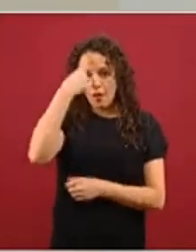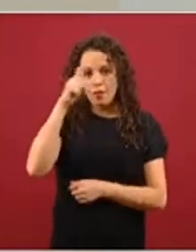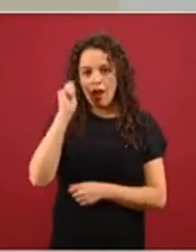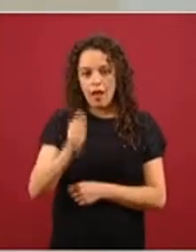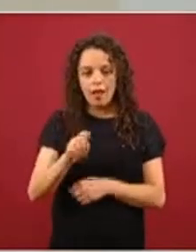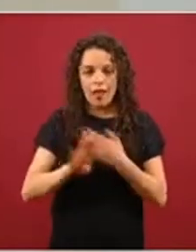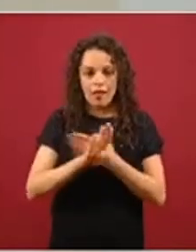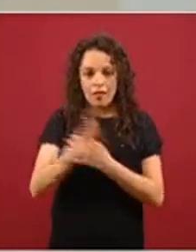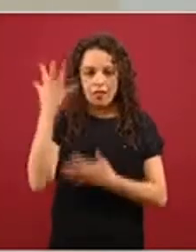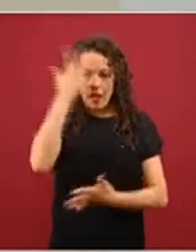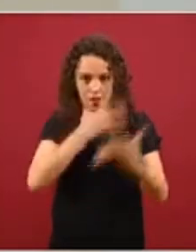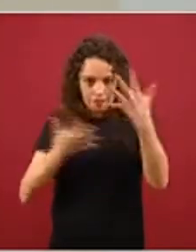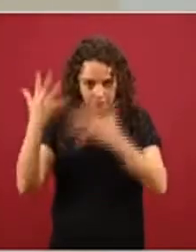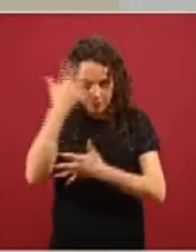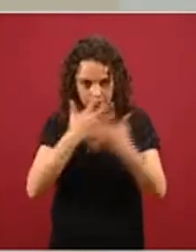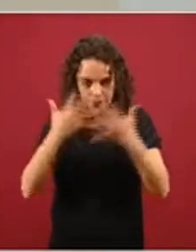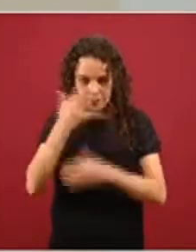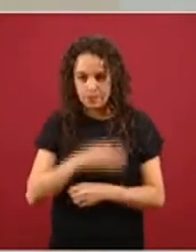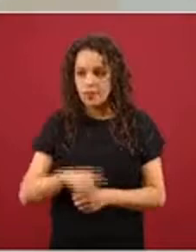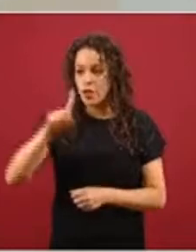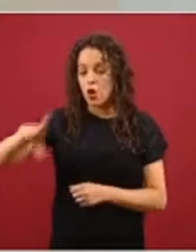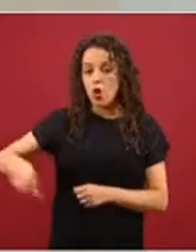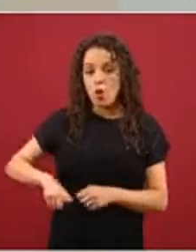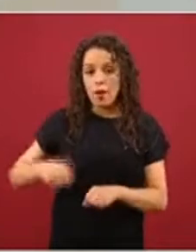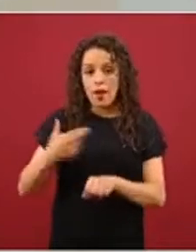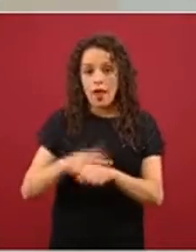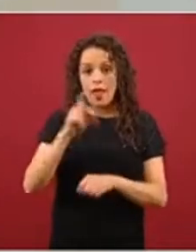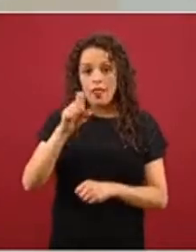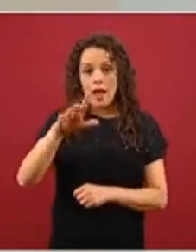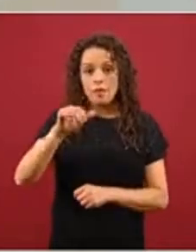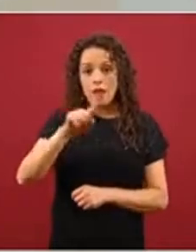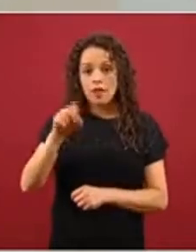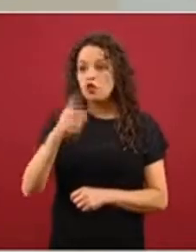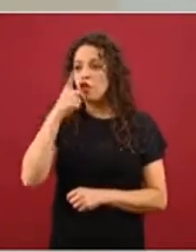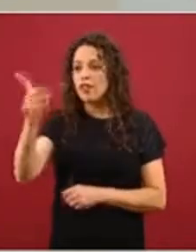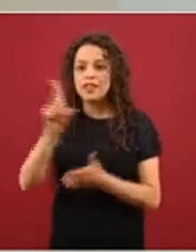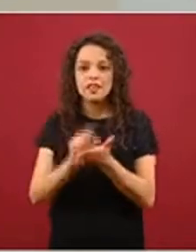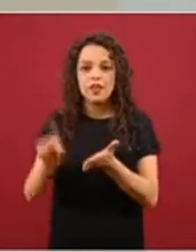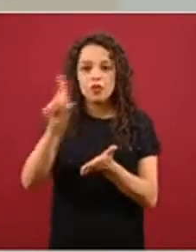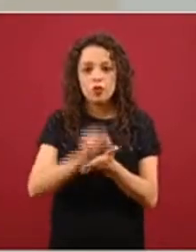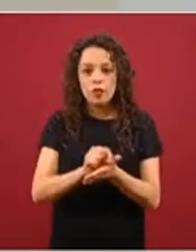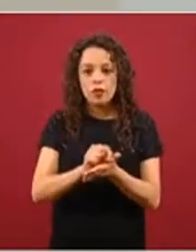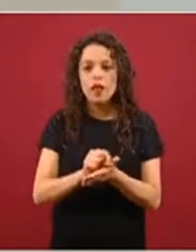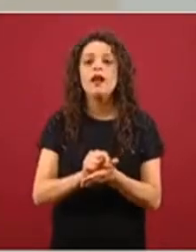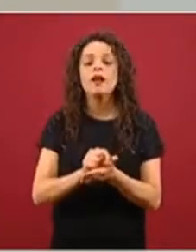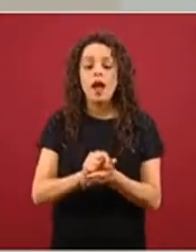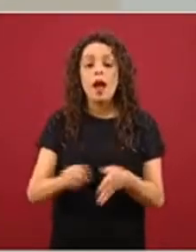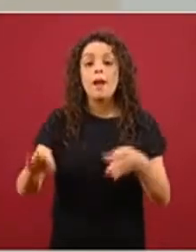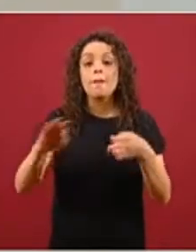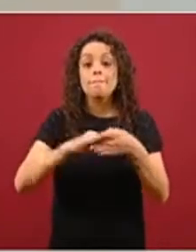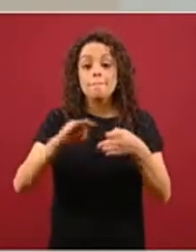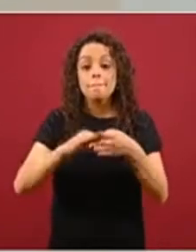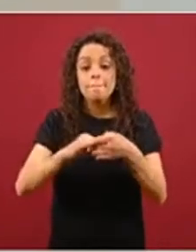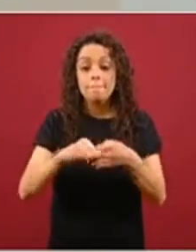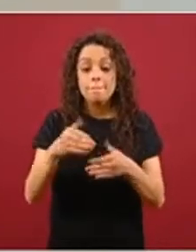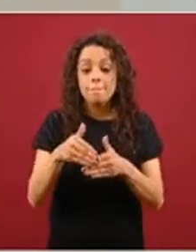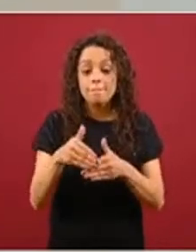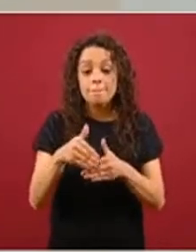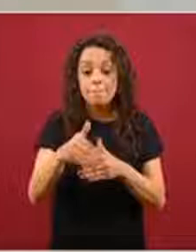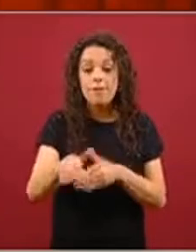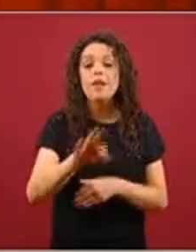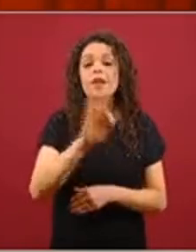que plantea el gobernador Alfredo del Mazo en su tuit es: estamos rumbo al naranja. No está diciendo que estén en naranja en este